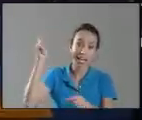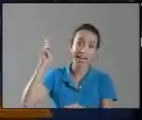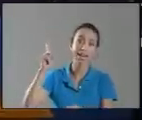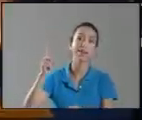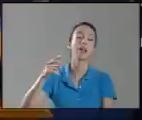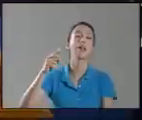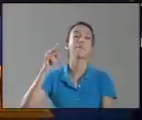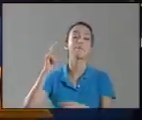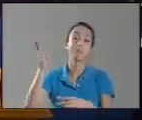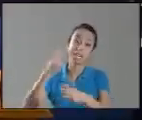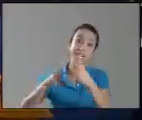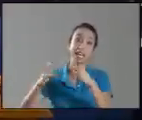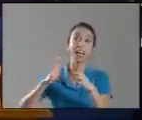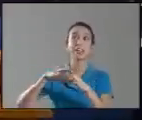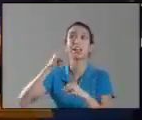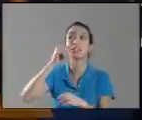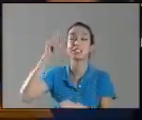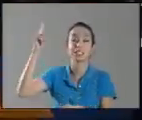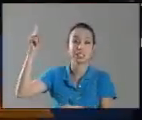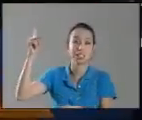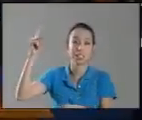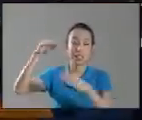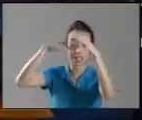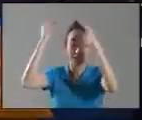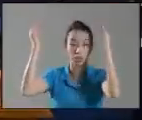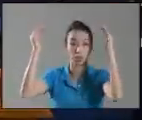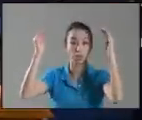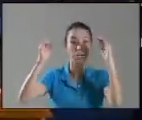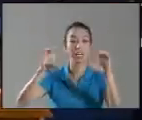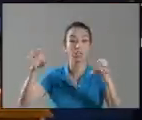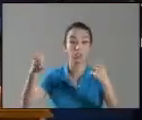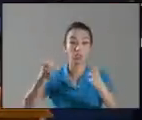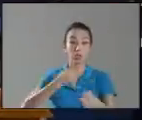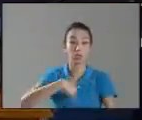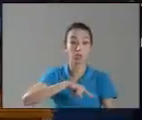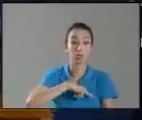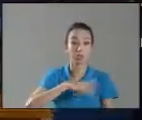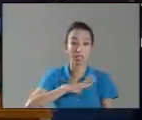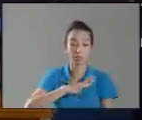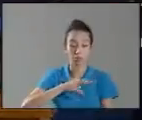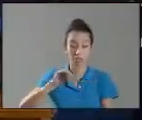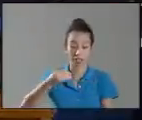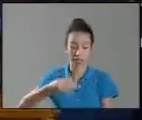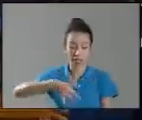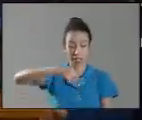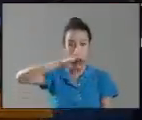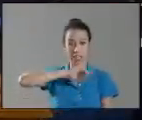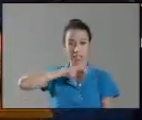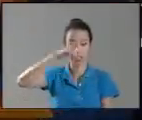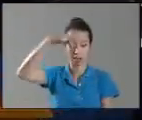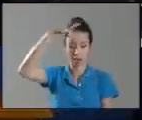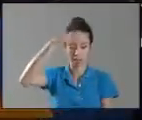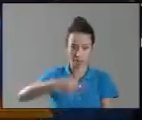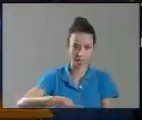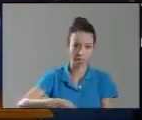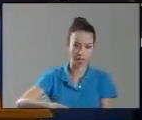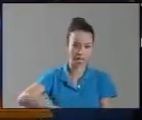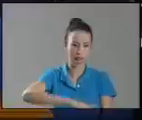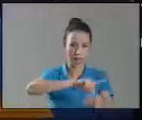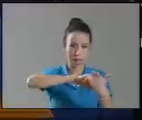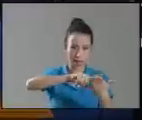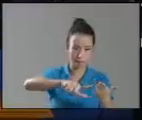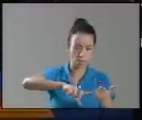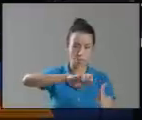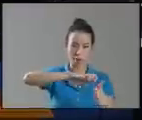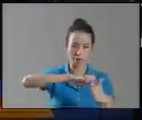como hablaba con autoridad porque tenía solvencia, Ustedes, los hermanos, los ministros, tenemos que tener credenciales